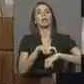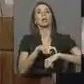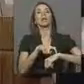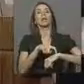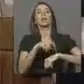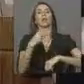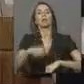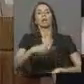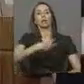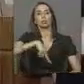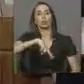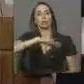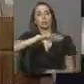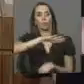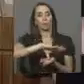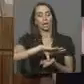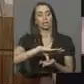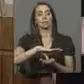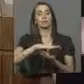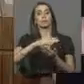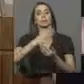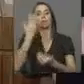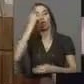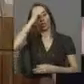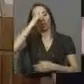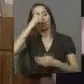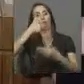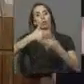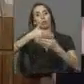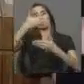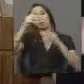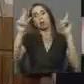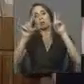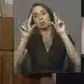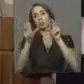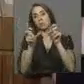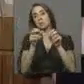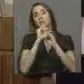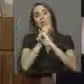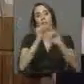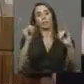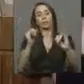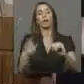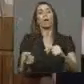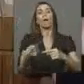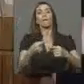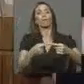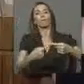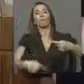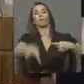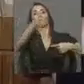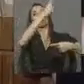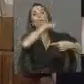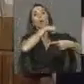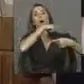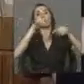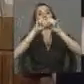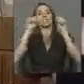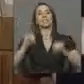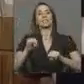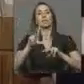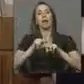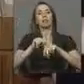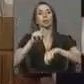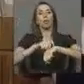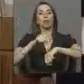Se nos anunció por la prensa el día domingo de que se va a volver al sistema antiguo y donde por lo tanto